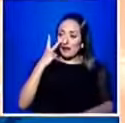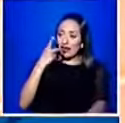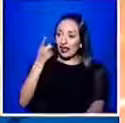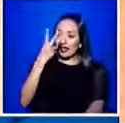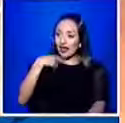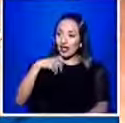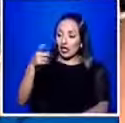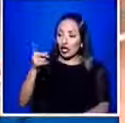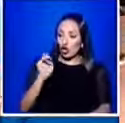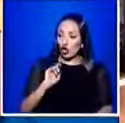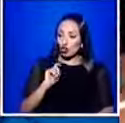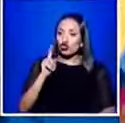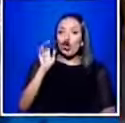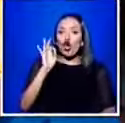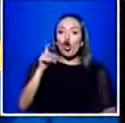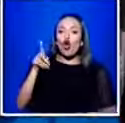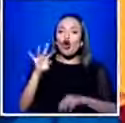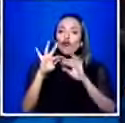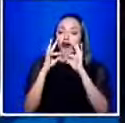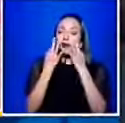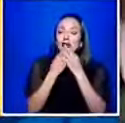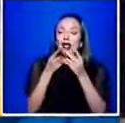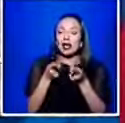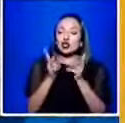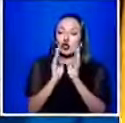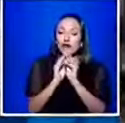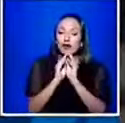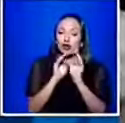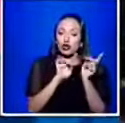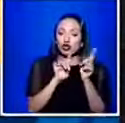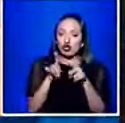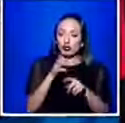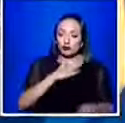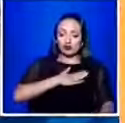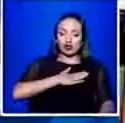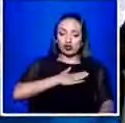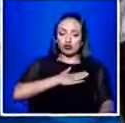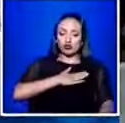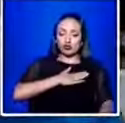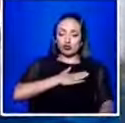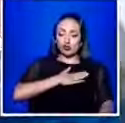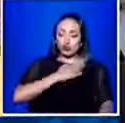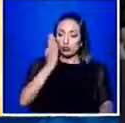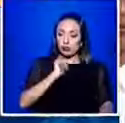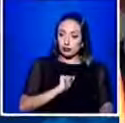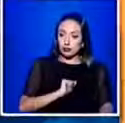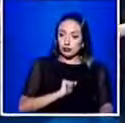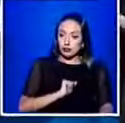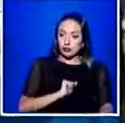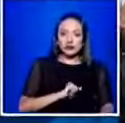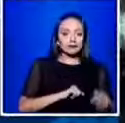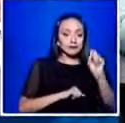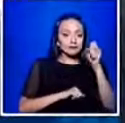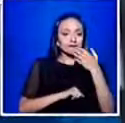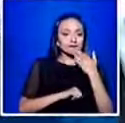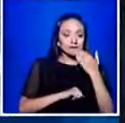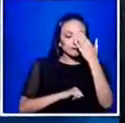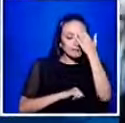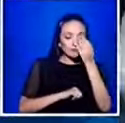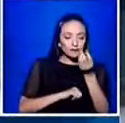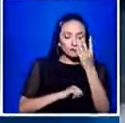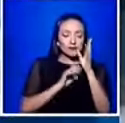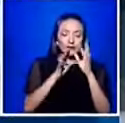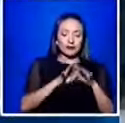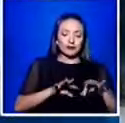sus hijos o sus familiares están realizando este acto muy solemne para la vida estudiantil. Sí, buenos días. Sí, es